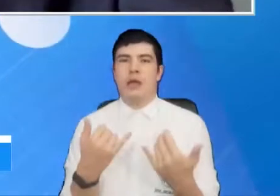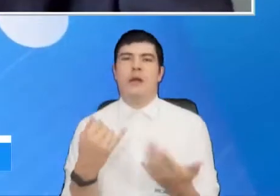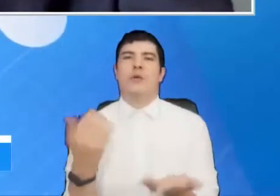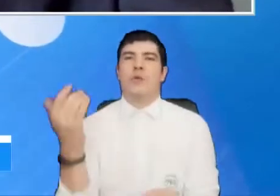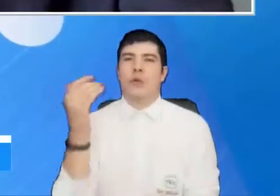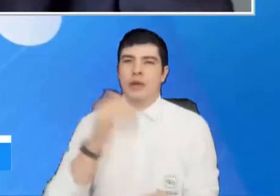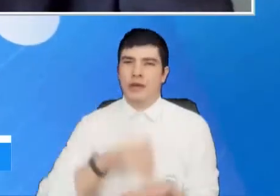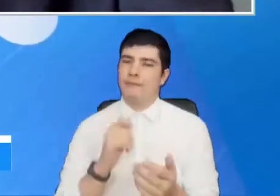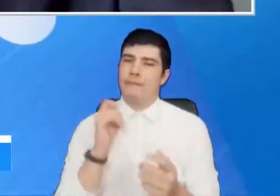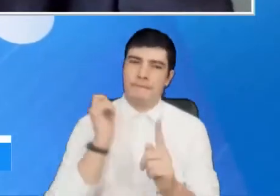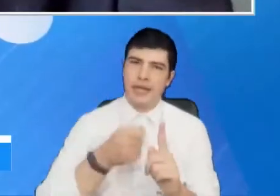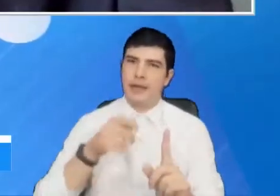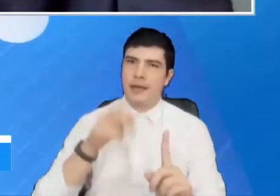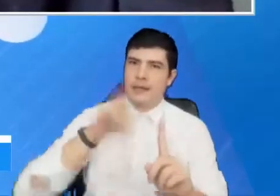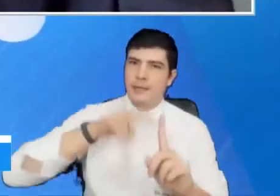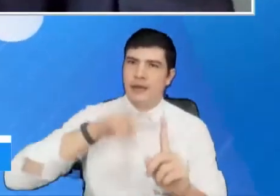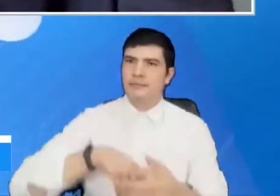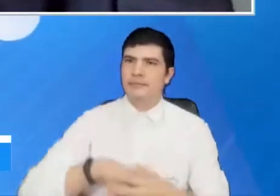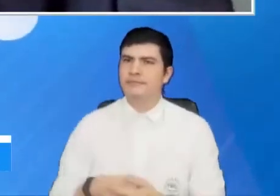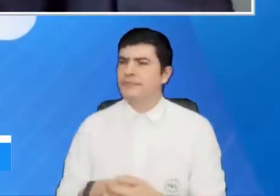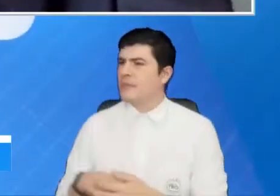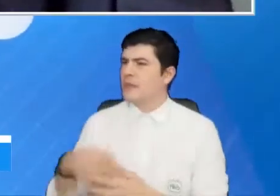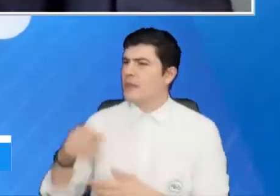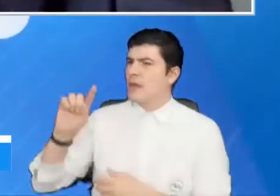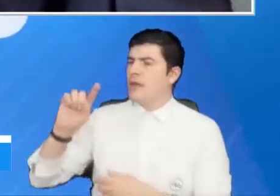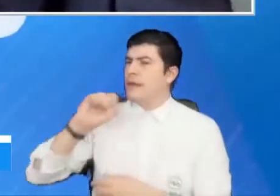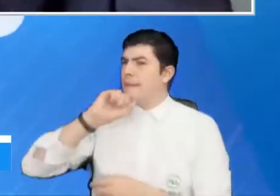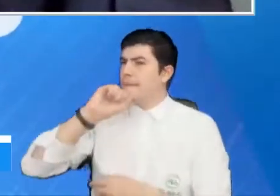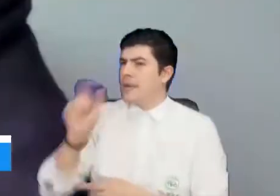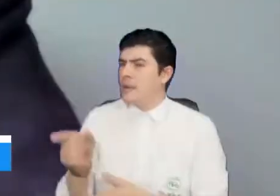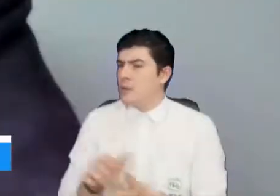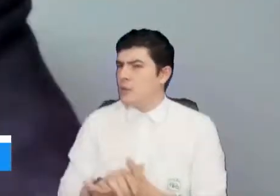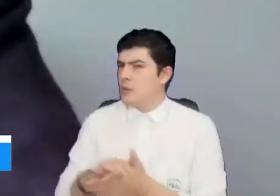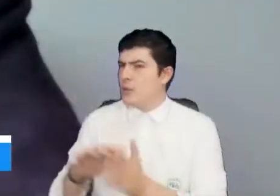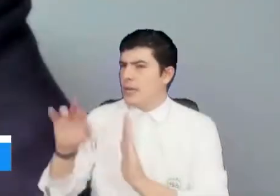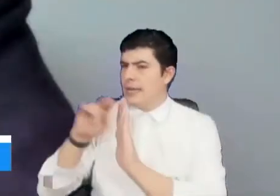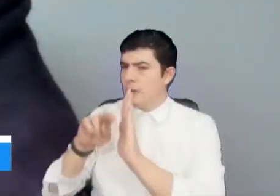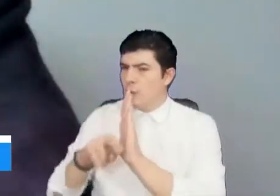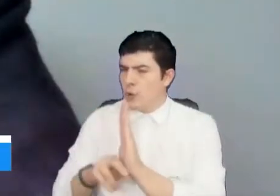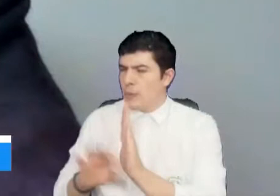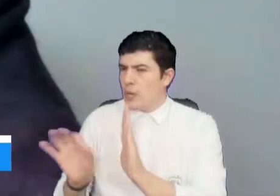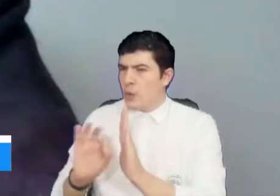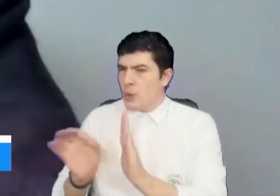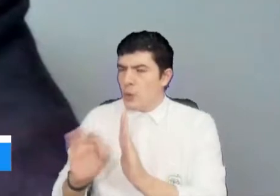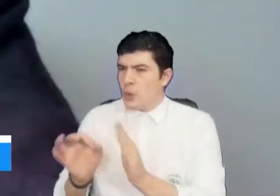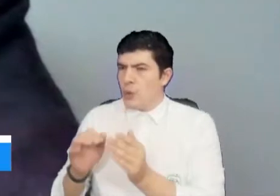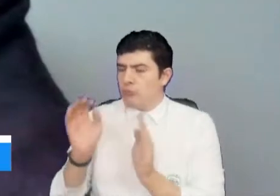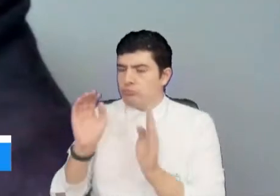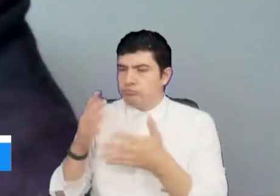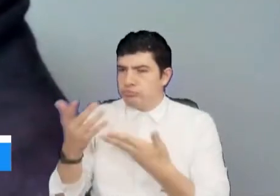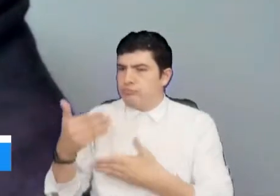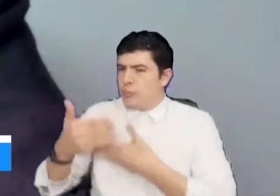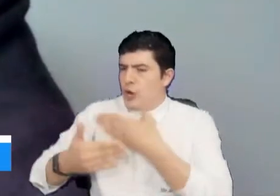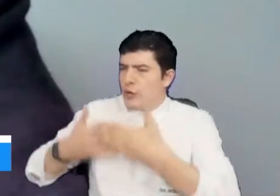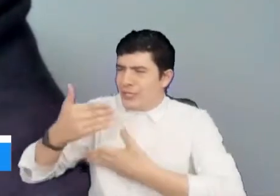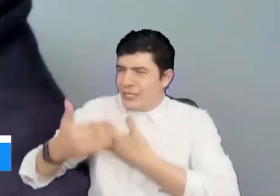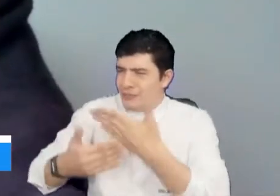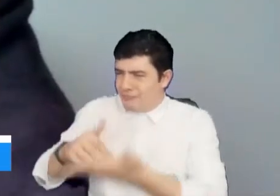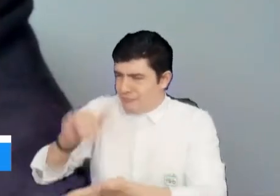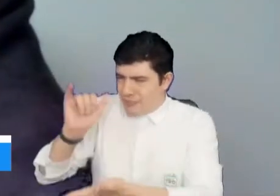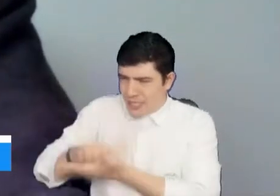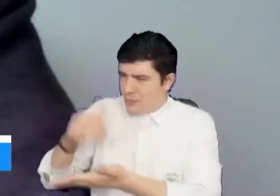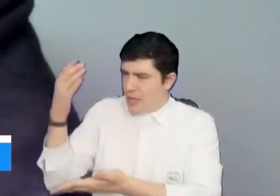entrega de estos dineros? No, va a funcionar de la misma manera, se hace a través de la plataforma digital